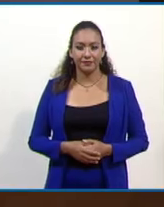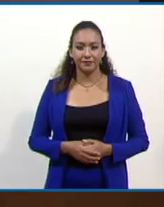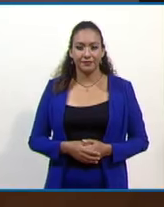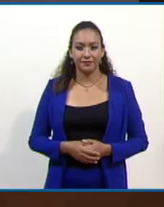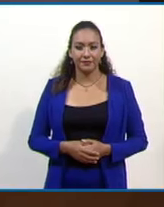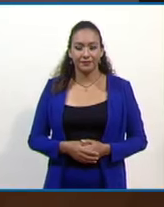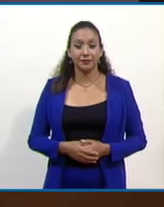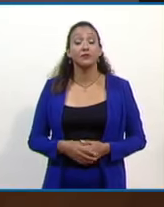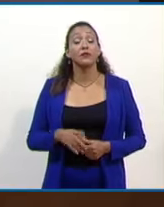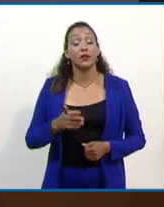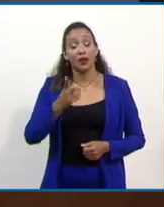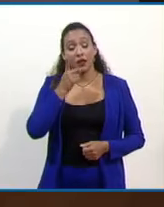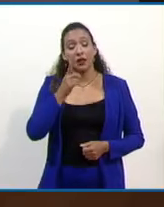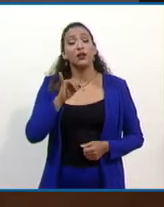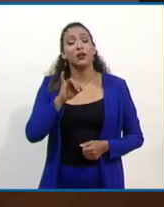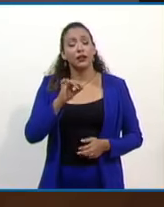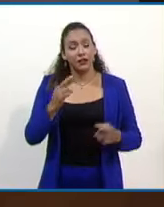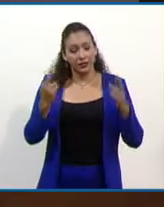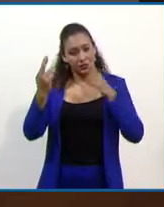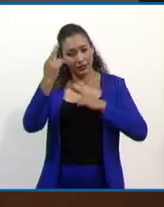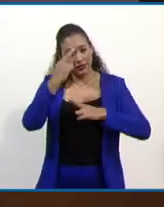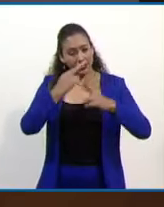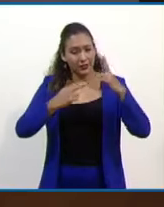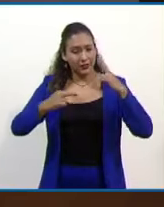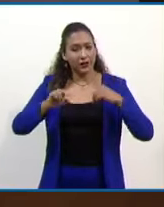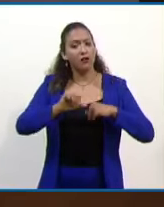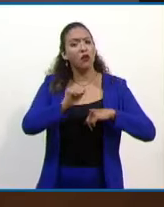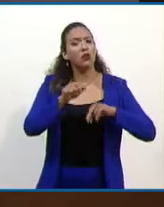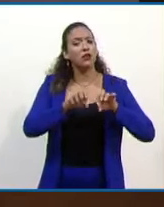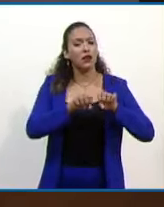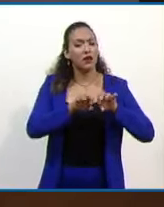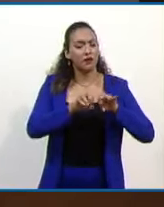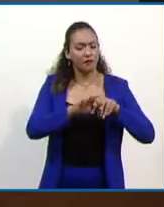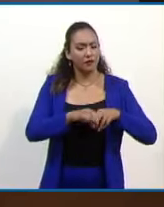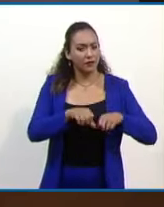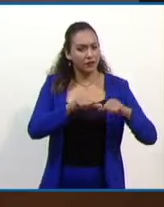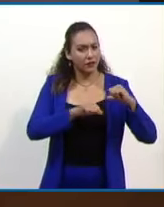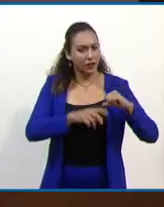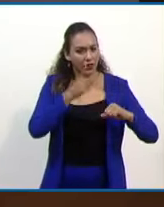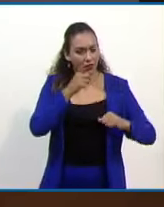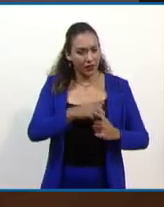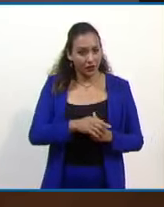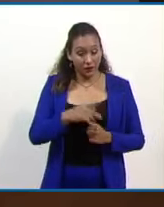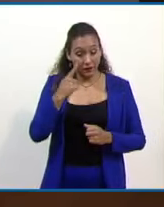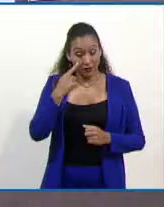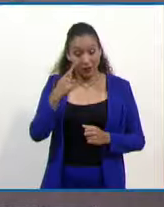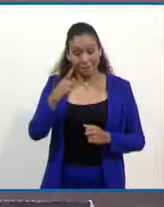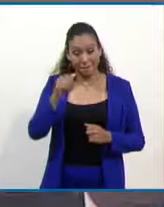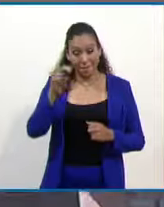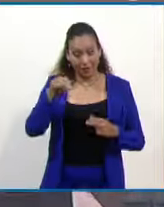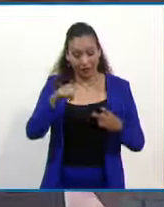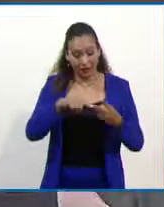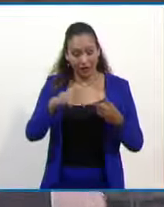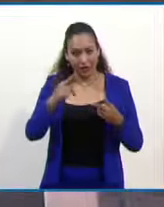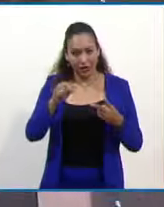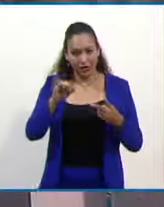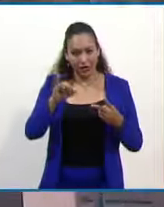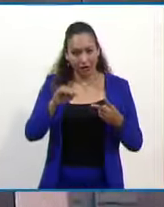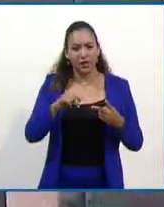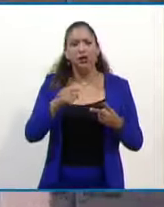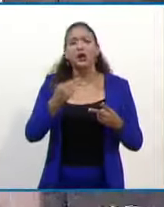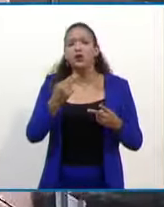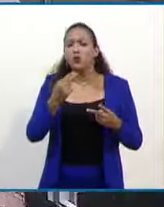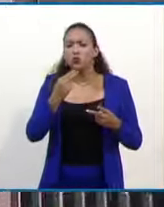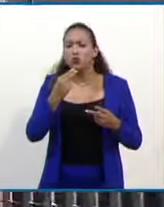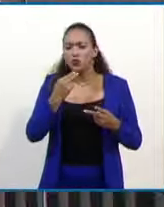La Sala también confirmó la resolución de la Sala Regional Especializada que determinó que el PAN y PRI no incurrieron en el uso indebido de la